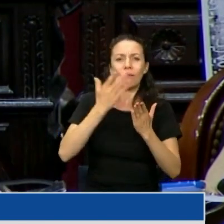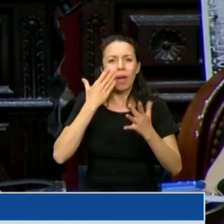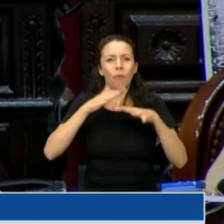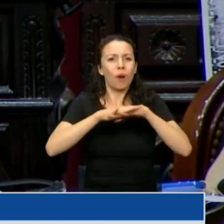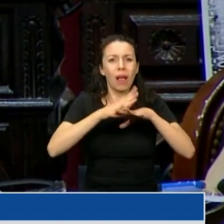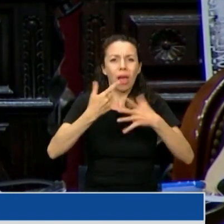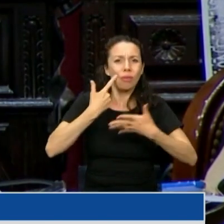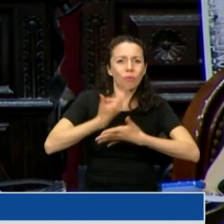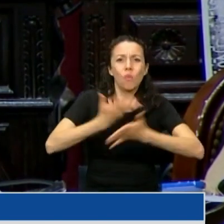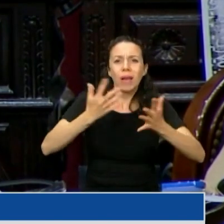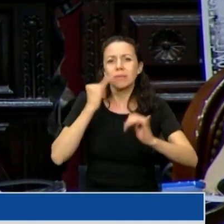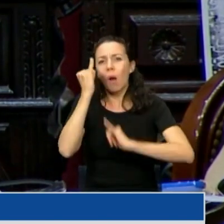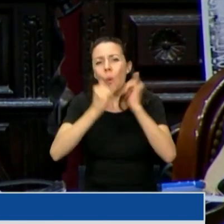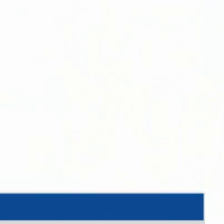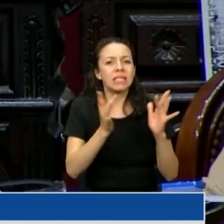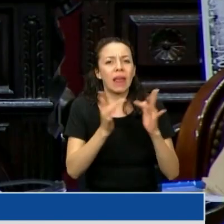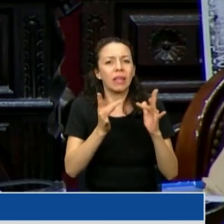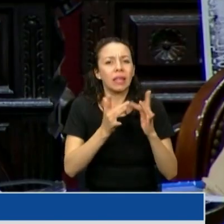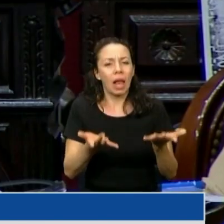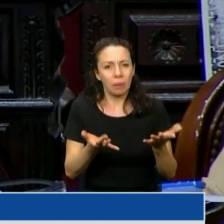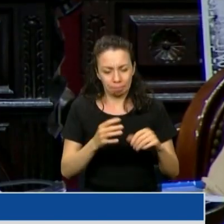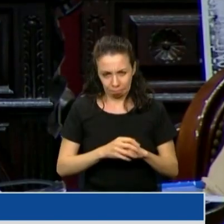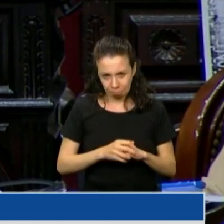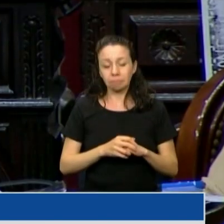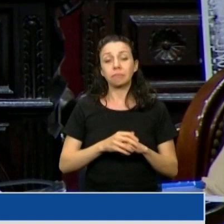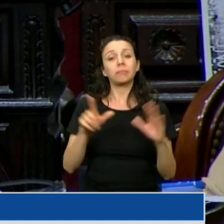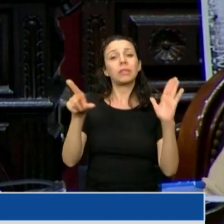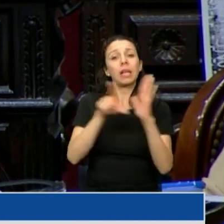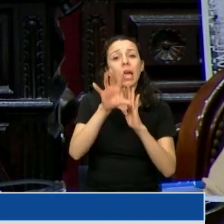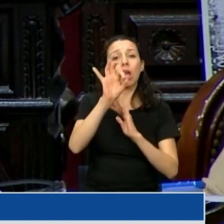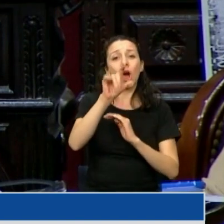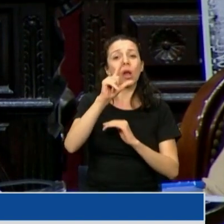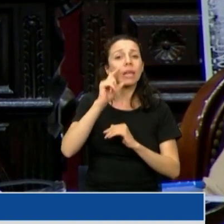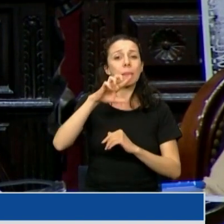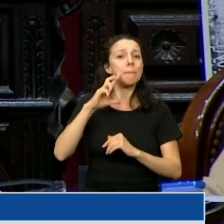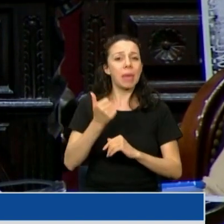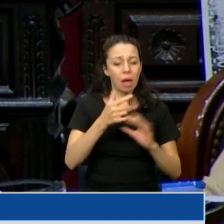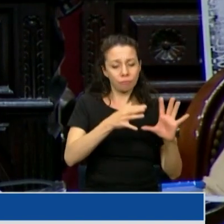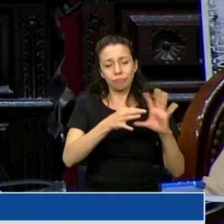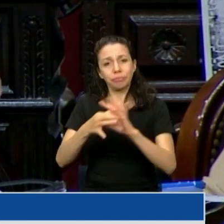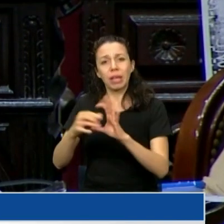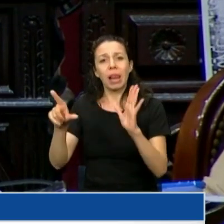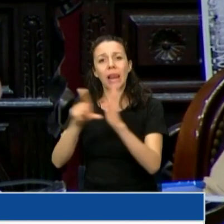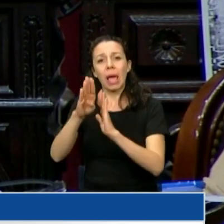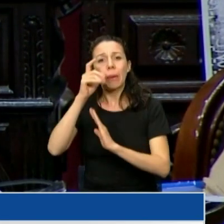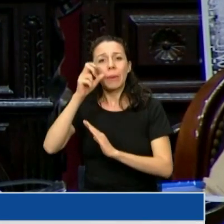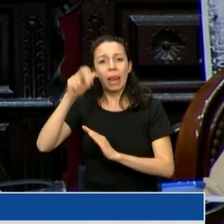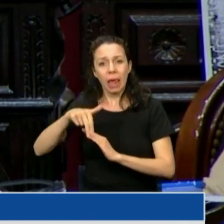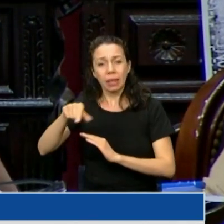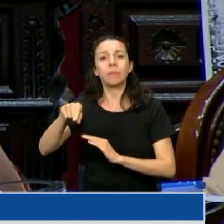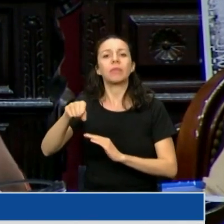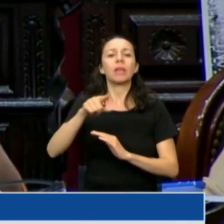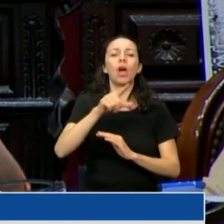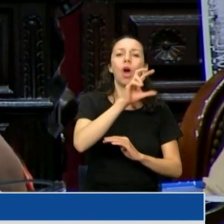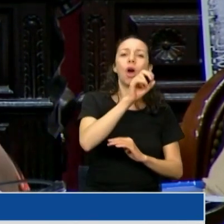sienten por temor a este tipo de violencias. Decirles que la Ley Olimpia se complementa con la Ley Belén. La Ley Olimpia apunta a